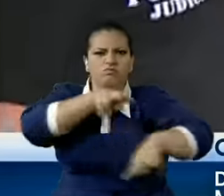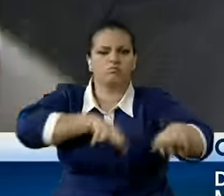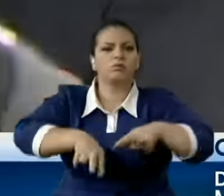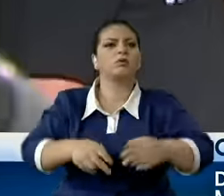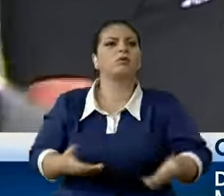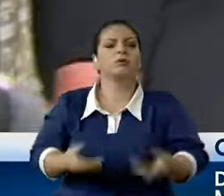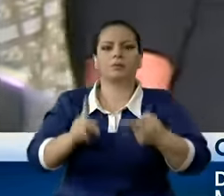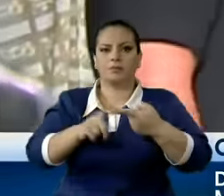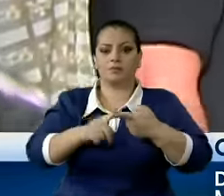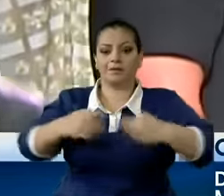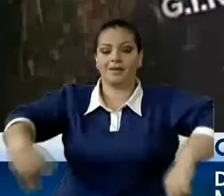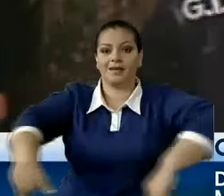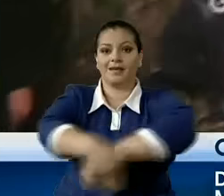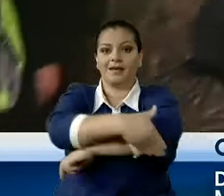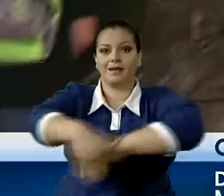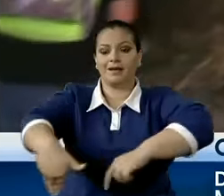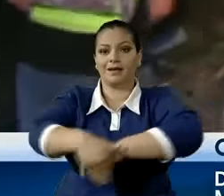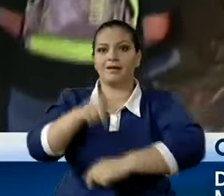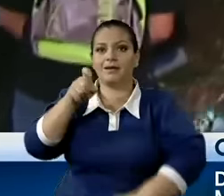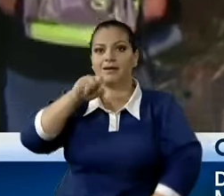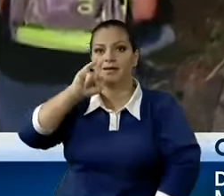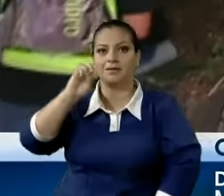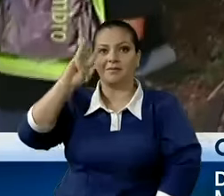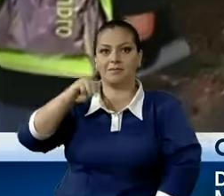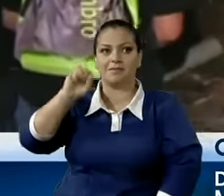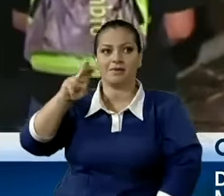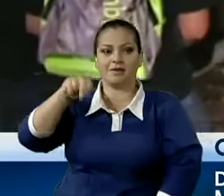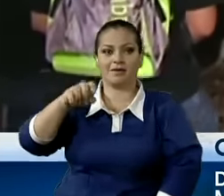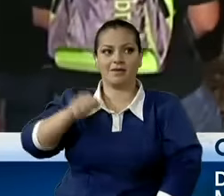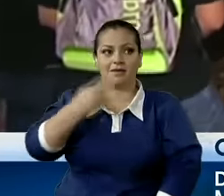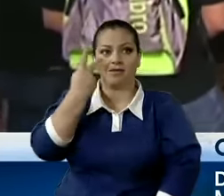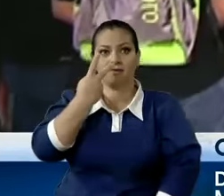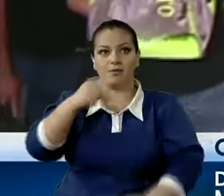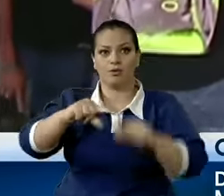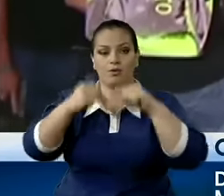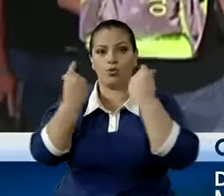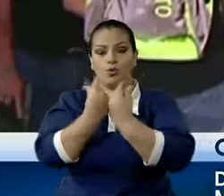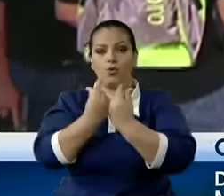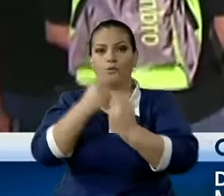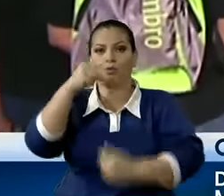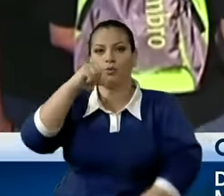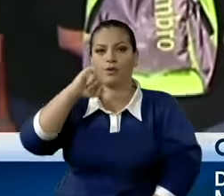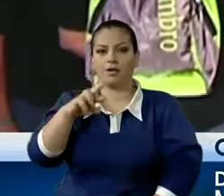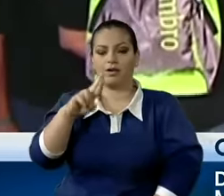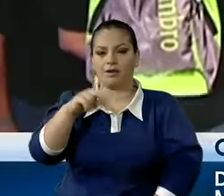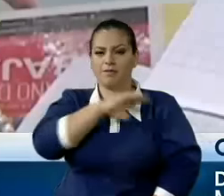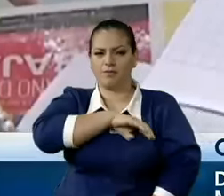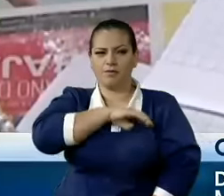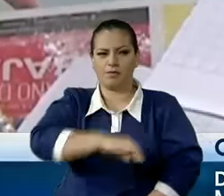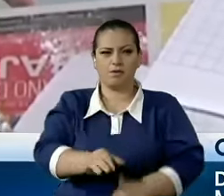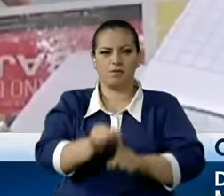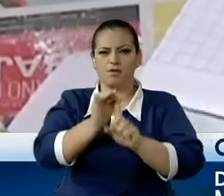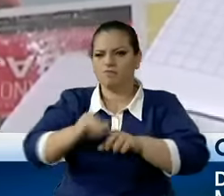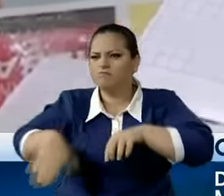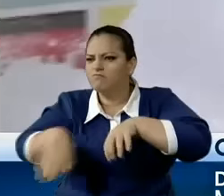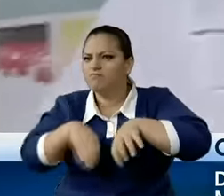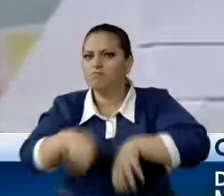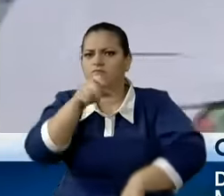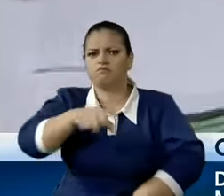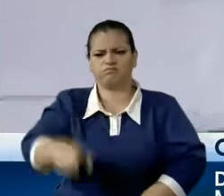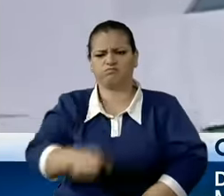calles Piedraíta y Jimena, los agentes de la SICPROVAC detuvieron a 5 personas, decomisaron dosis de droga y